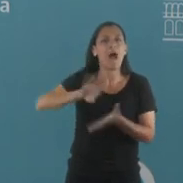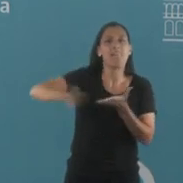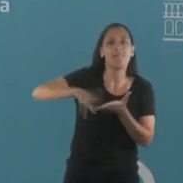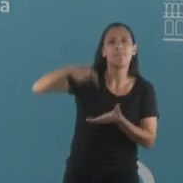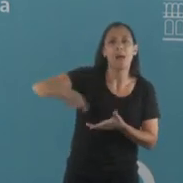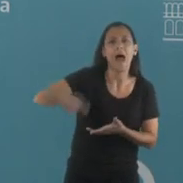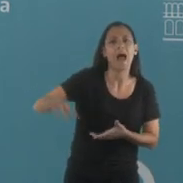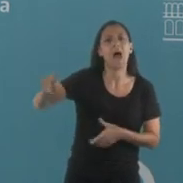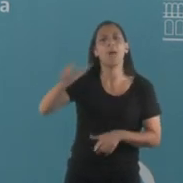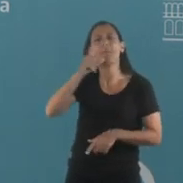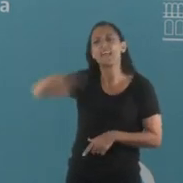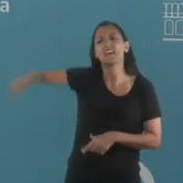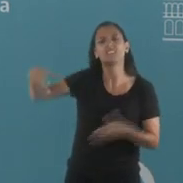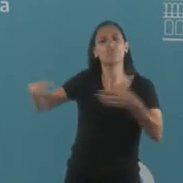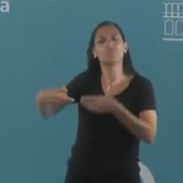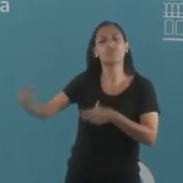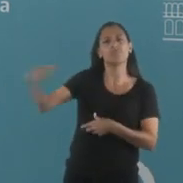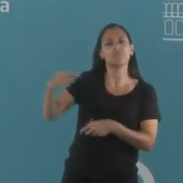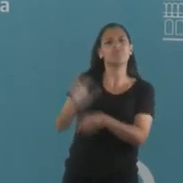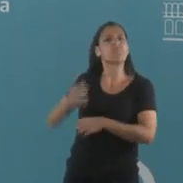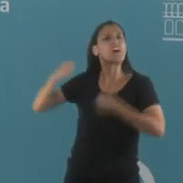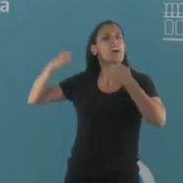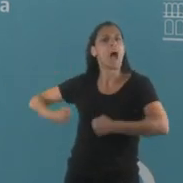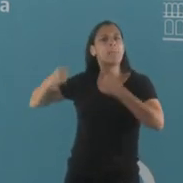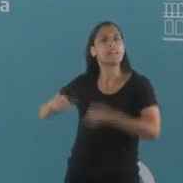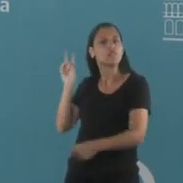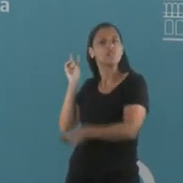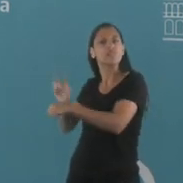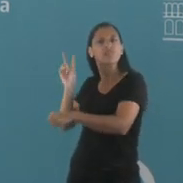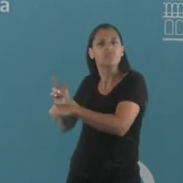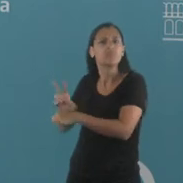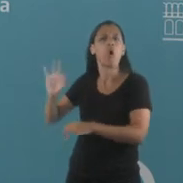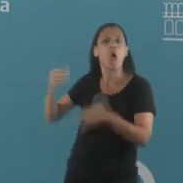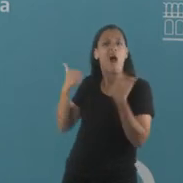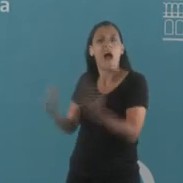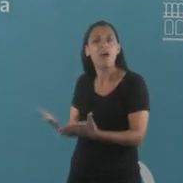en defender a los jueces de la Corte que,